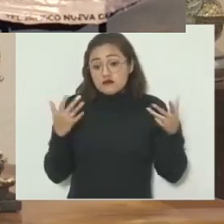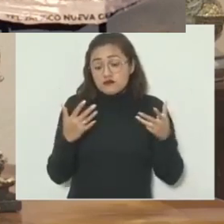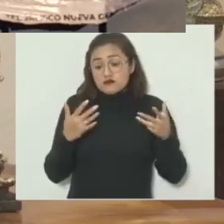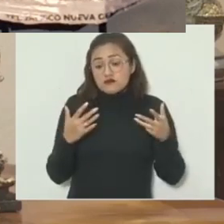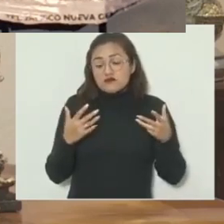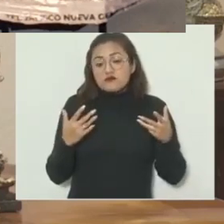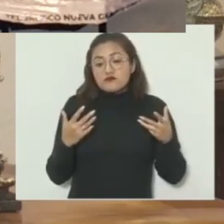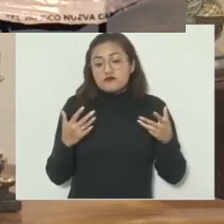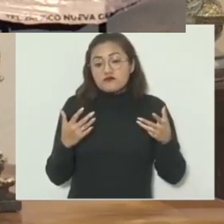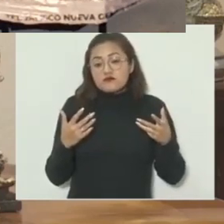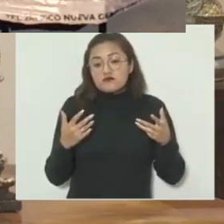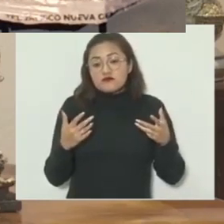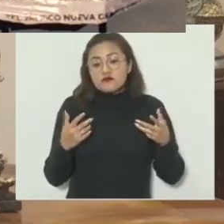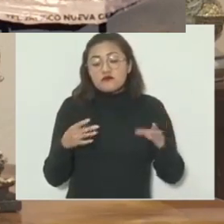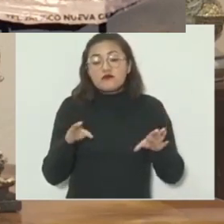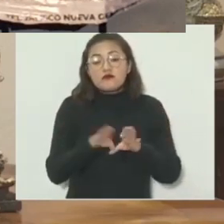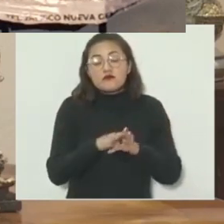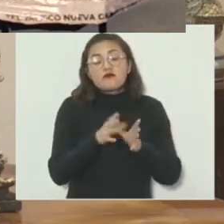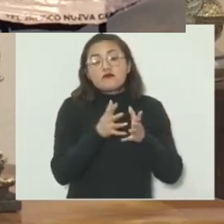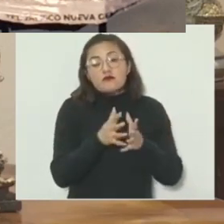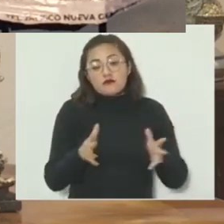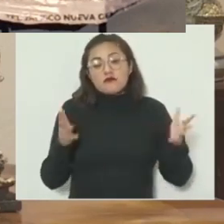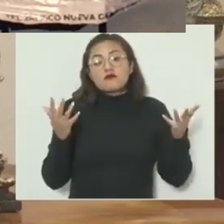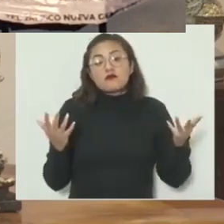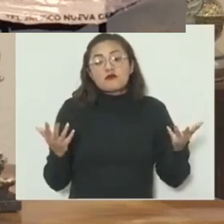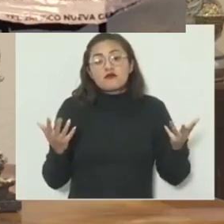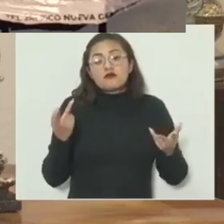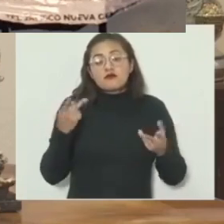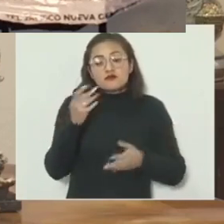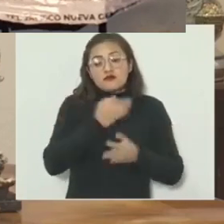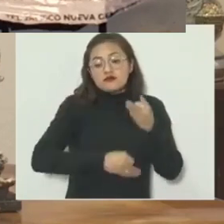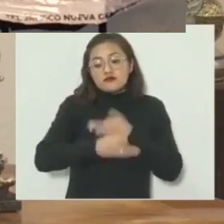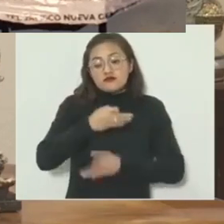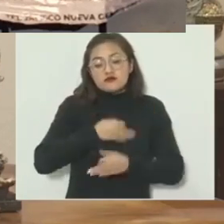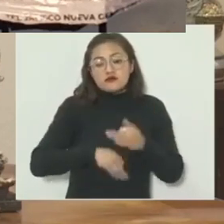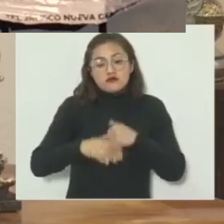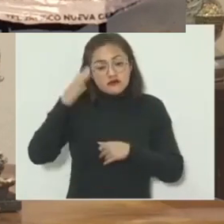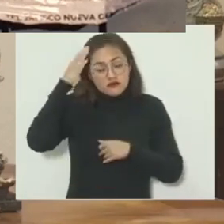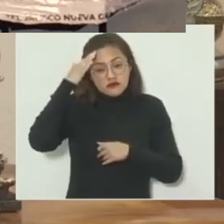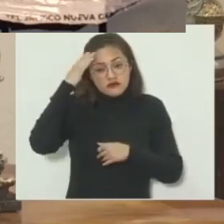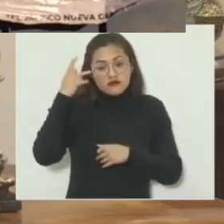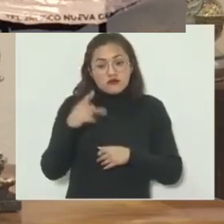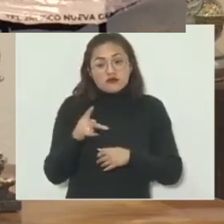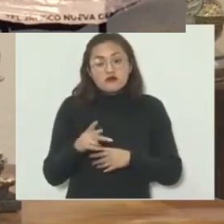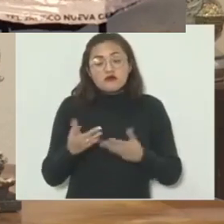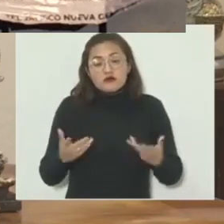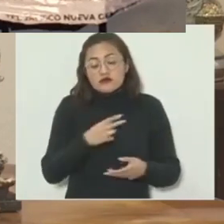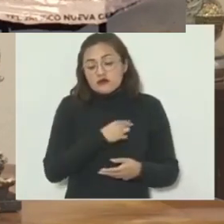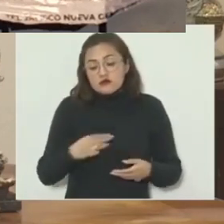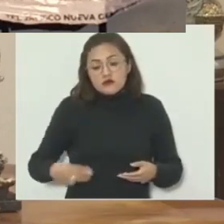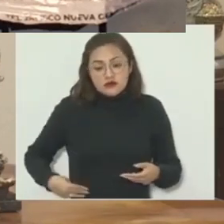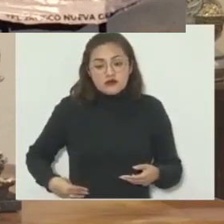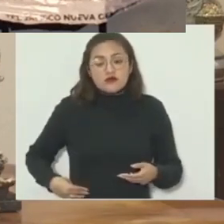ya tiene dueño, y es precisamente el Mencho. Al respecto, el gobernador Miguel Barbosa Huerta descartó que estos mensajes se hayan tratado